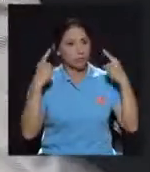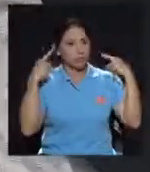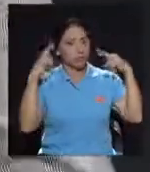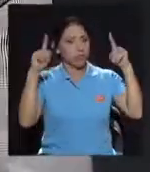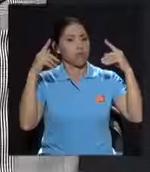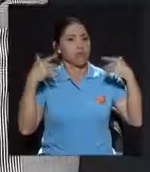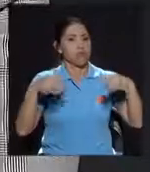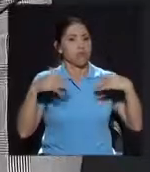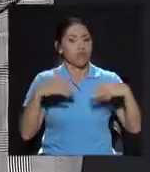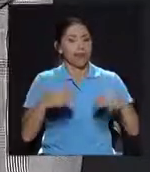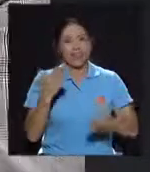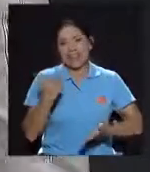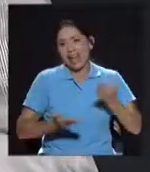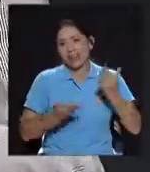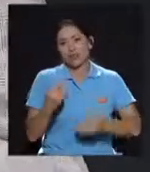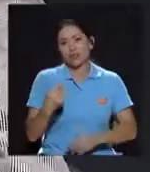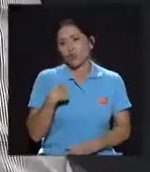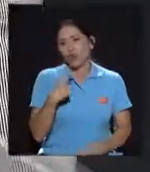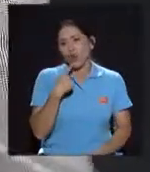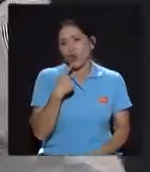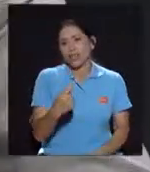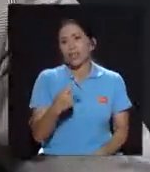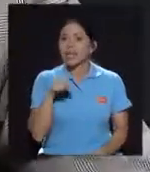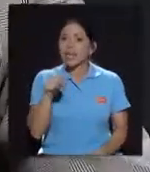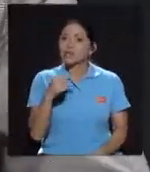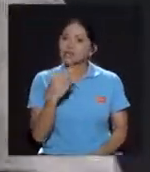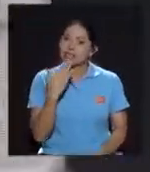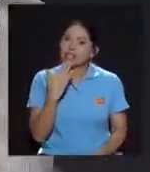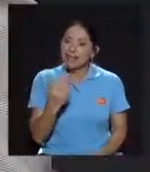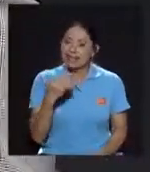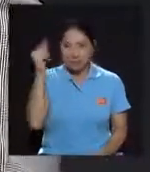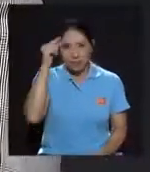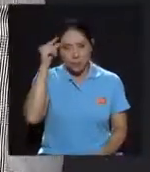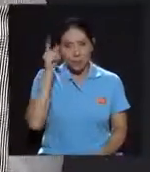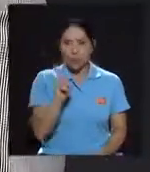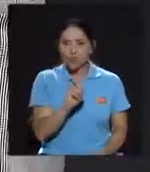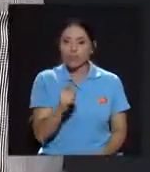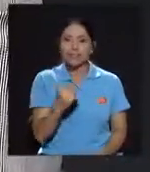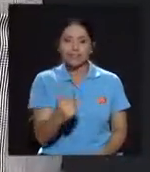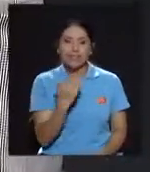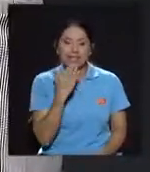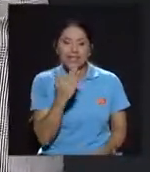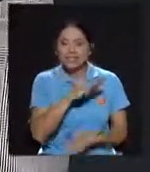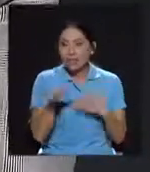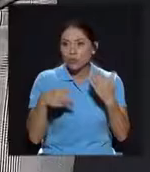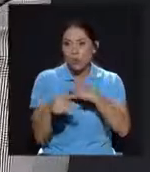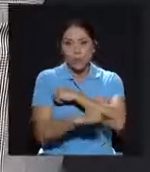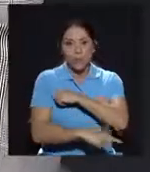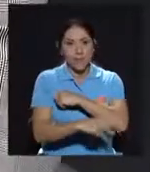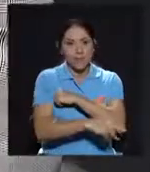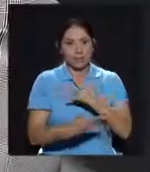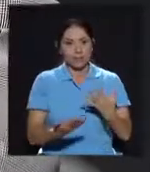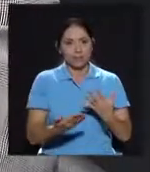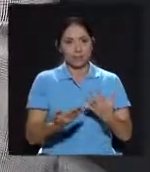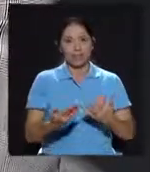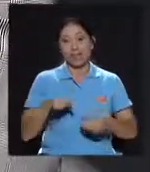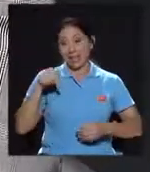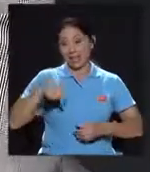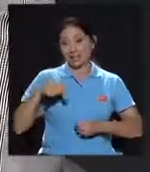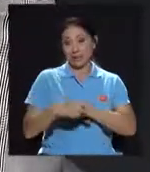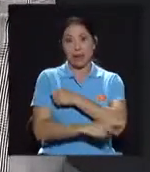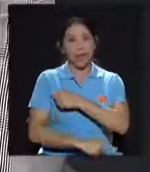probablemente no es una cosa que uno diga el mérito de la administración el mérito del país y es por ejemplo la enorme influencia que este país tuvo